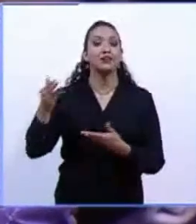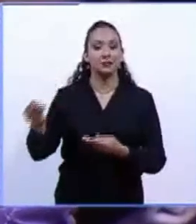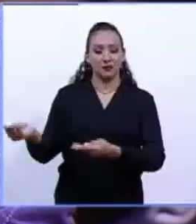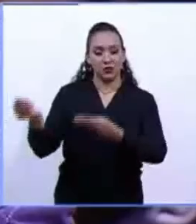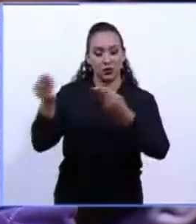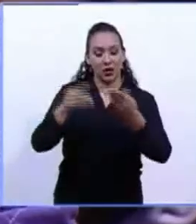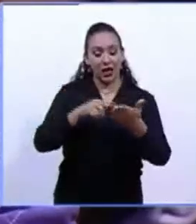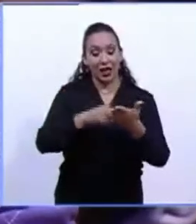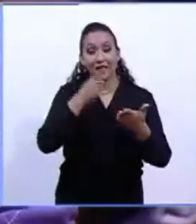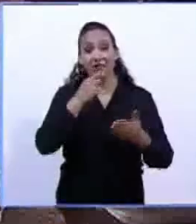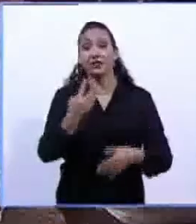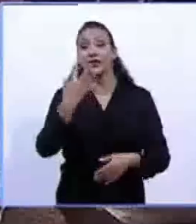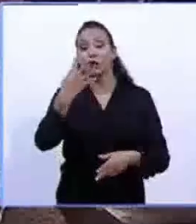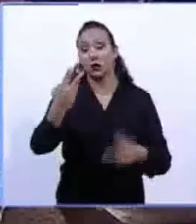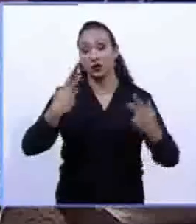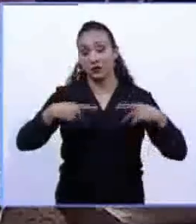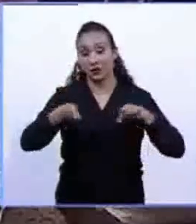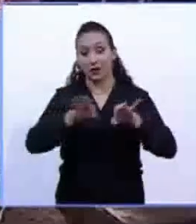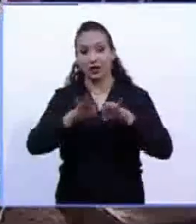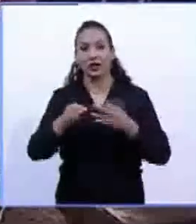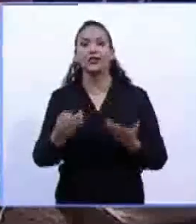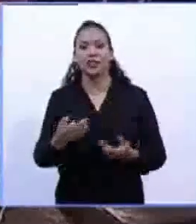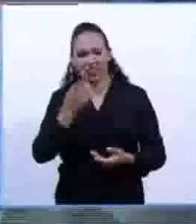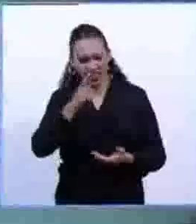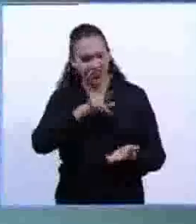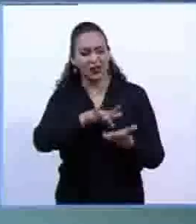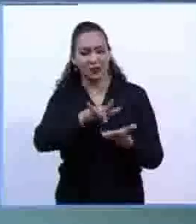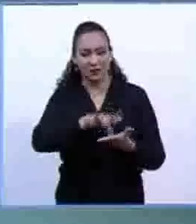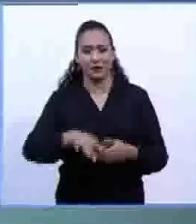comisión y en donde 4 consejeros expresaron su apoyo.